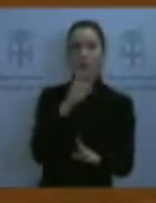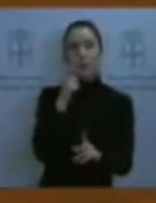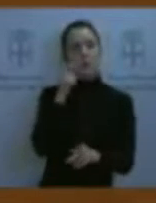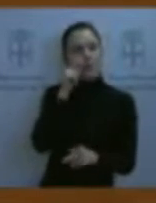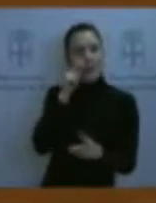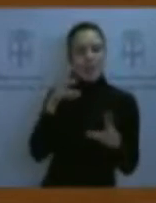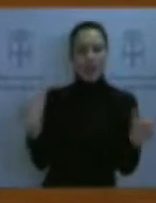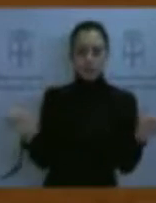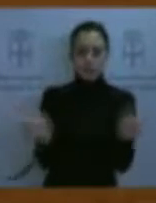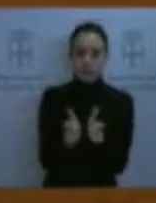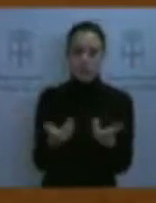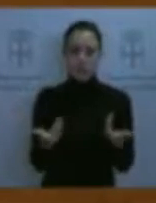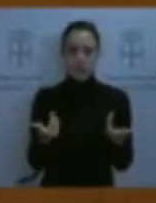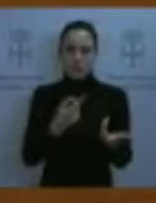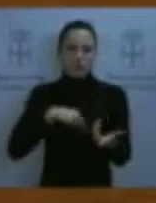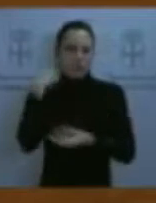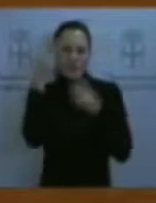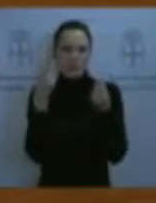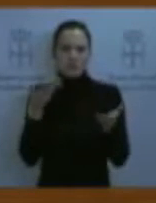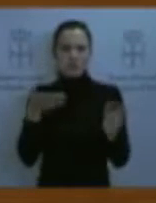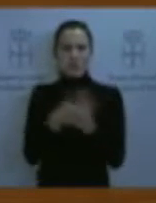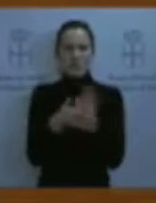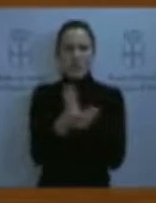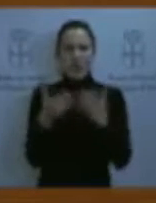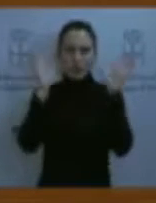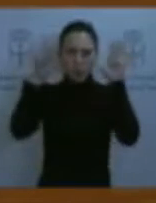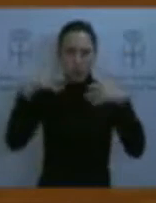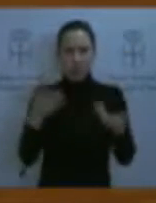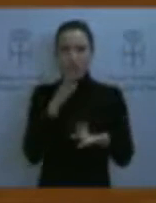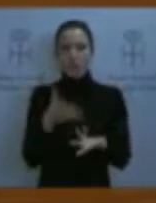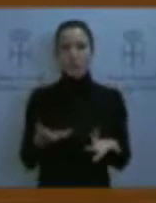¿no? Sobre todo porque casi podría predecirse